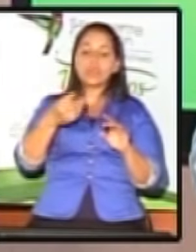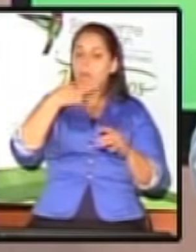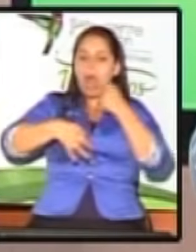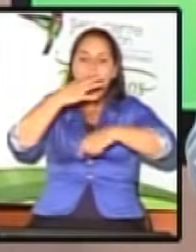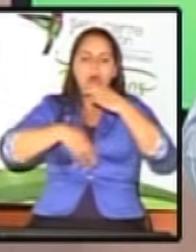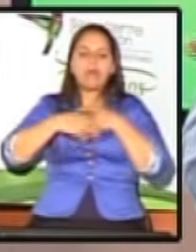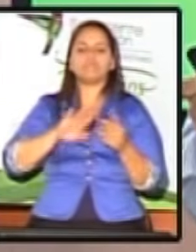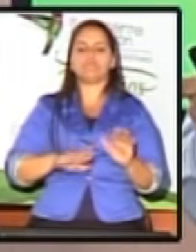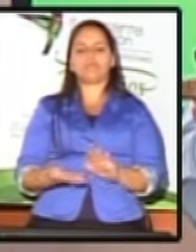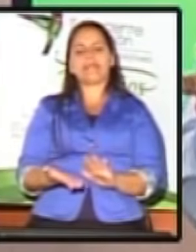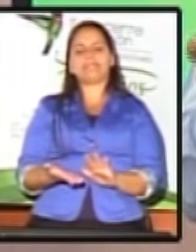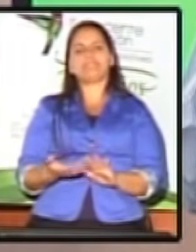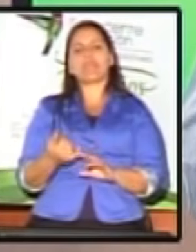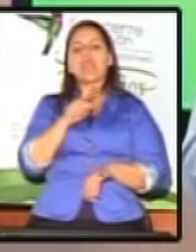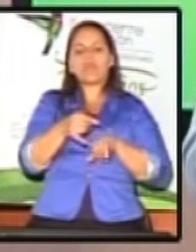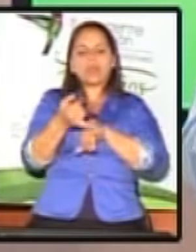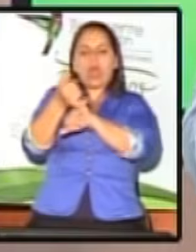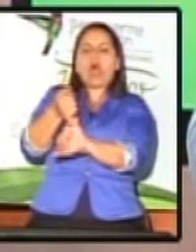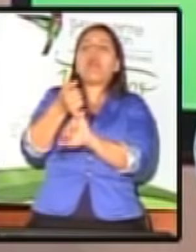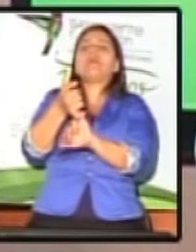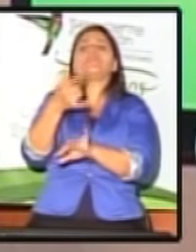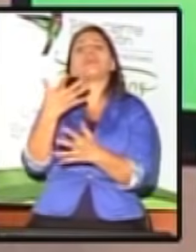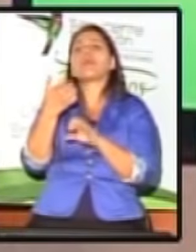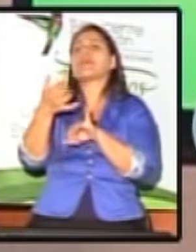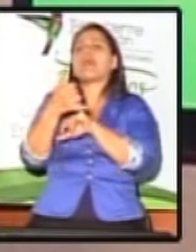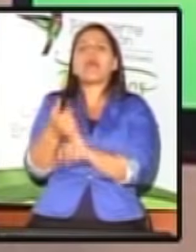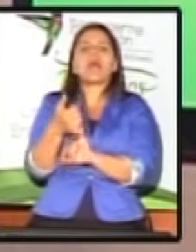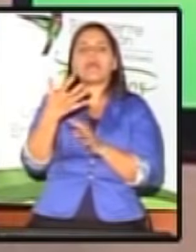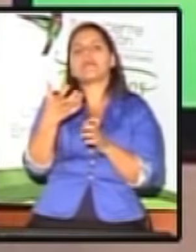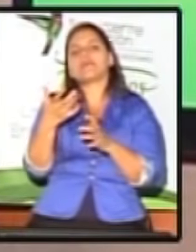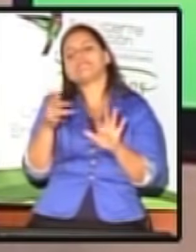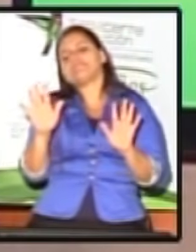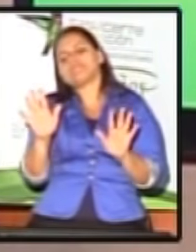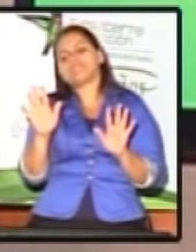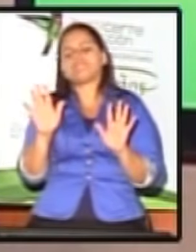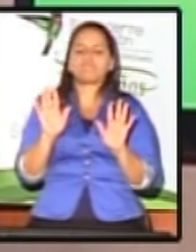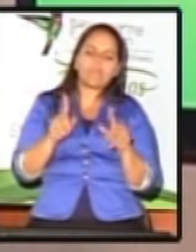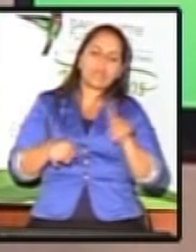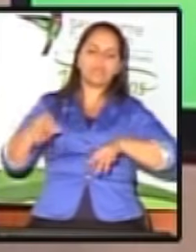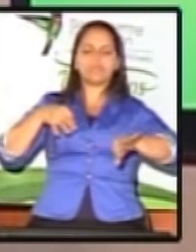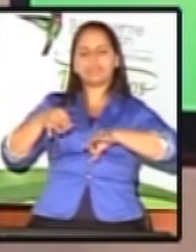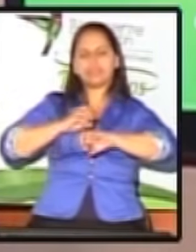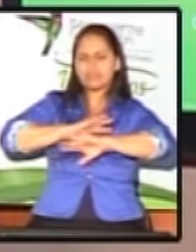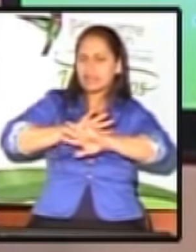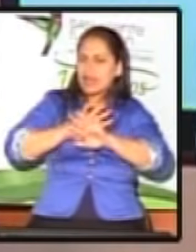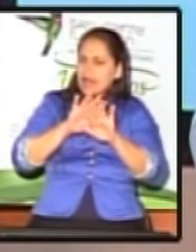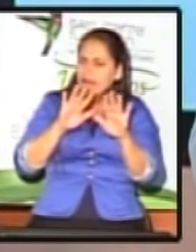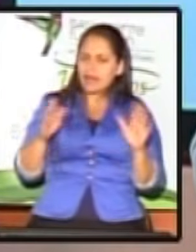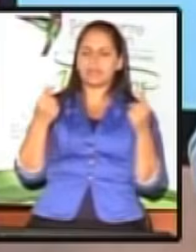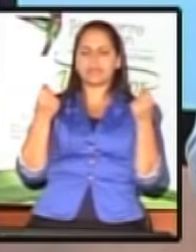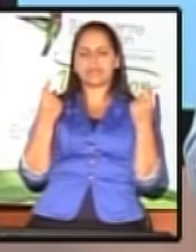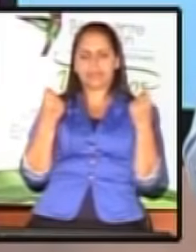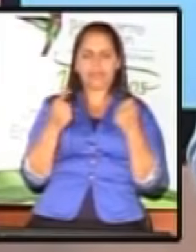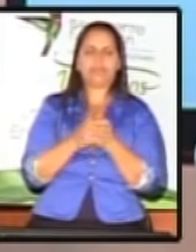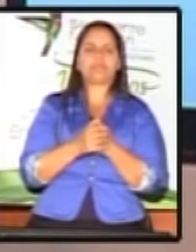mata gente y sobre todo genera dependencia con un uso o un abuso. Coloco básicamente énfasis en que